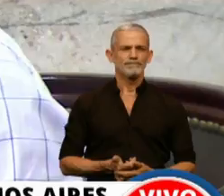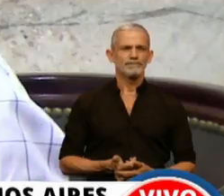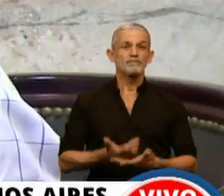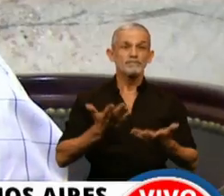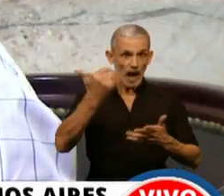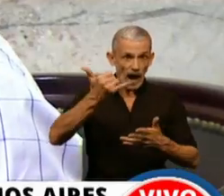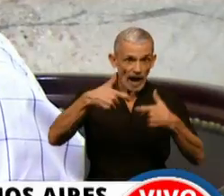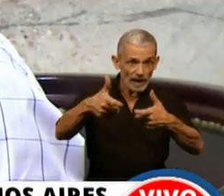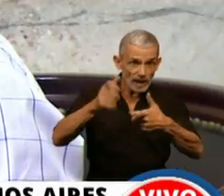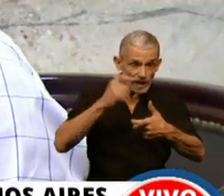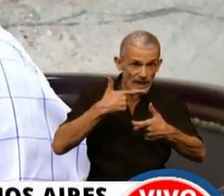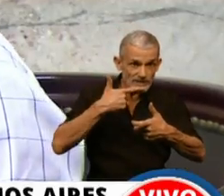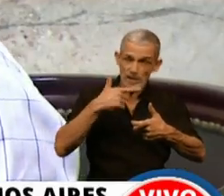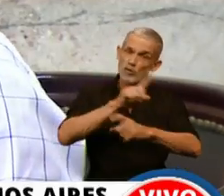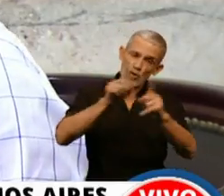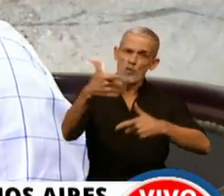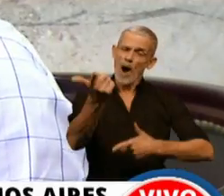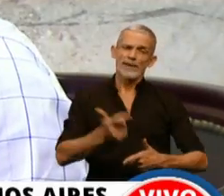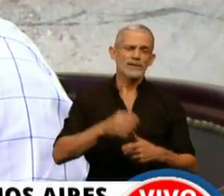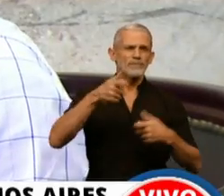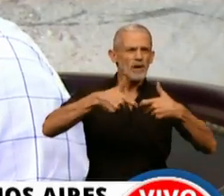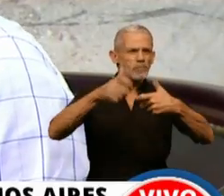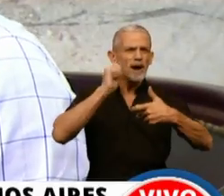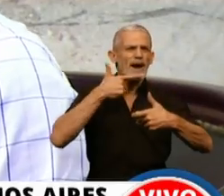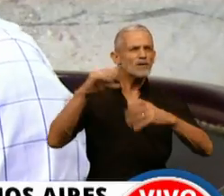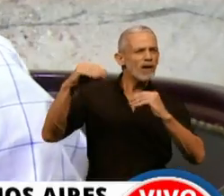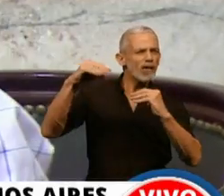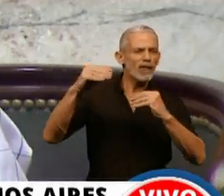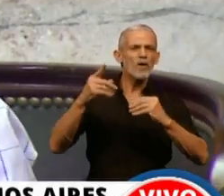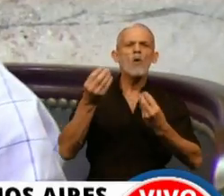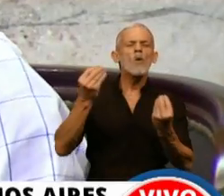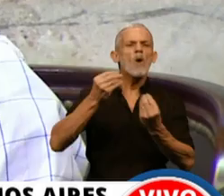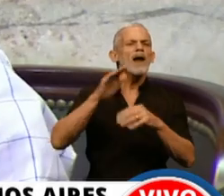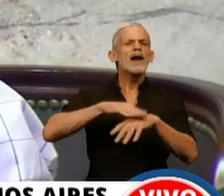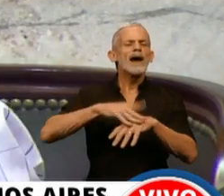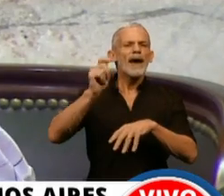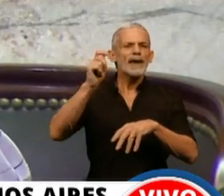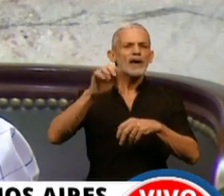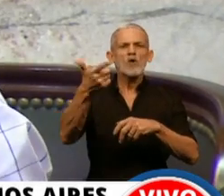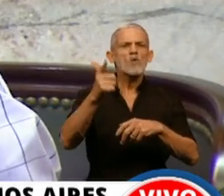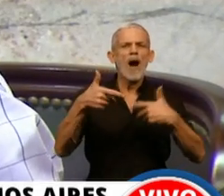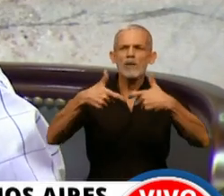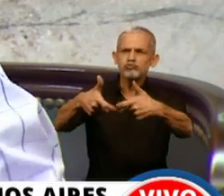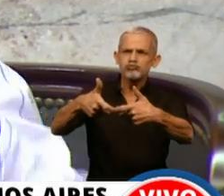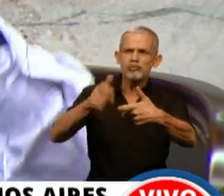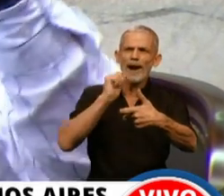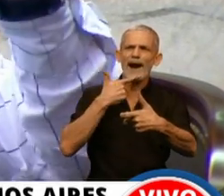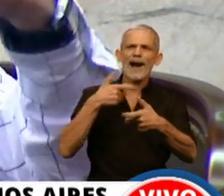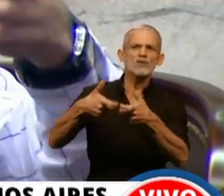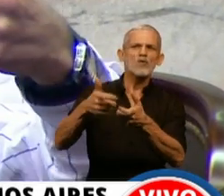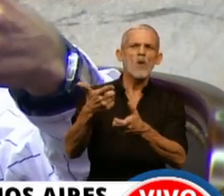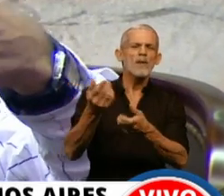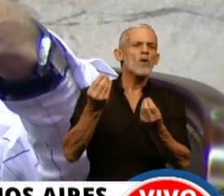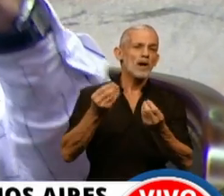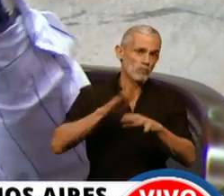tiene no tienen pero cuál es la responsabilidad que no tienen porque si le ha dejado